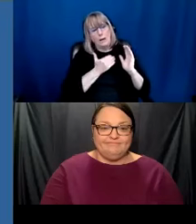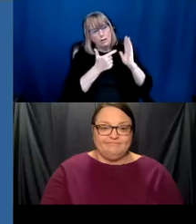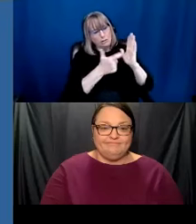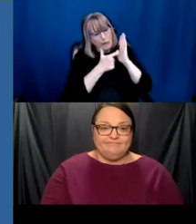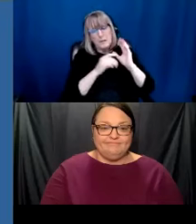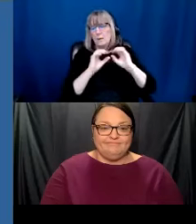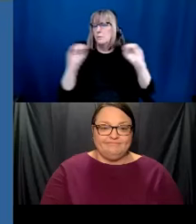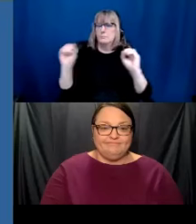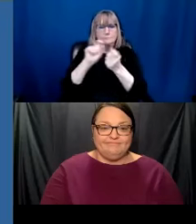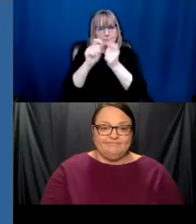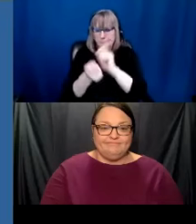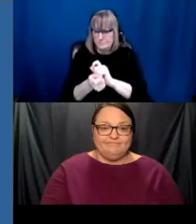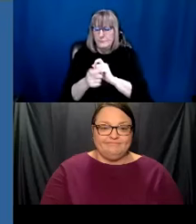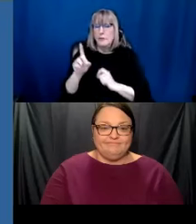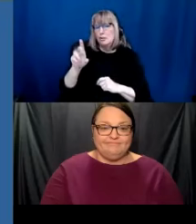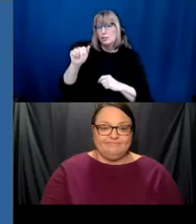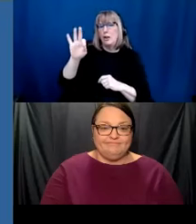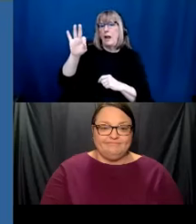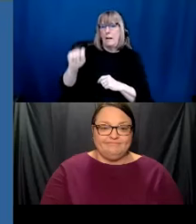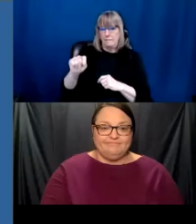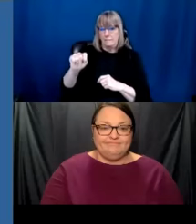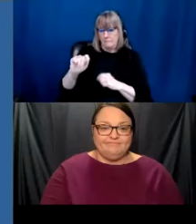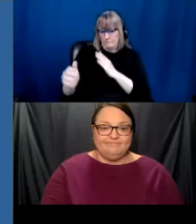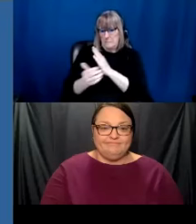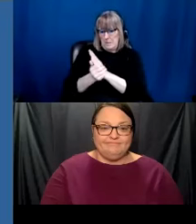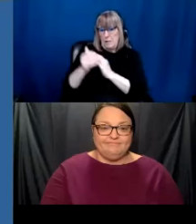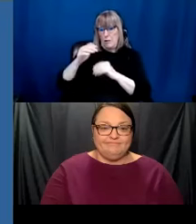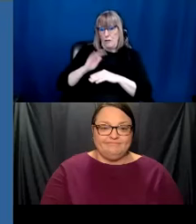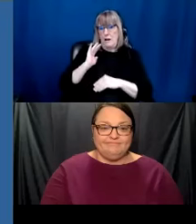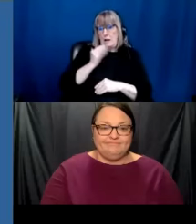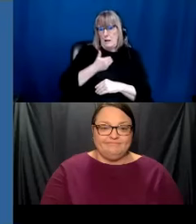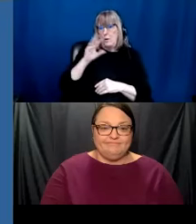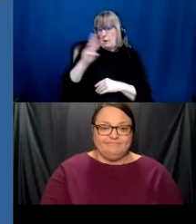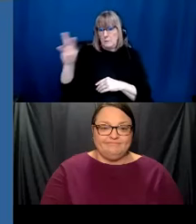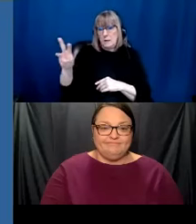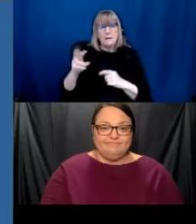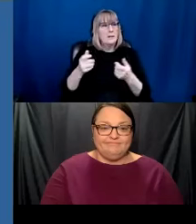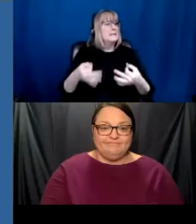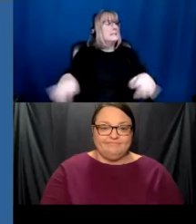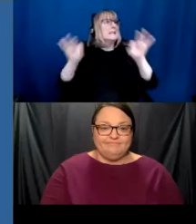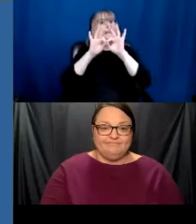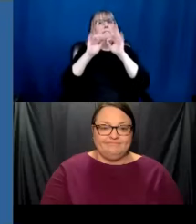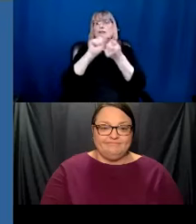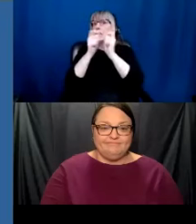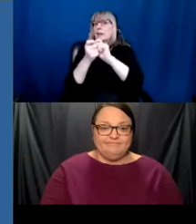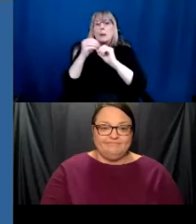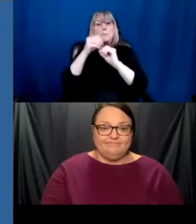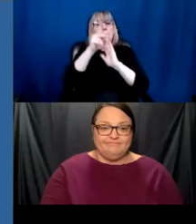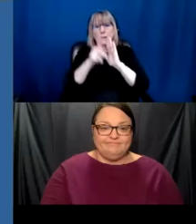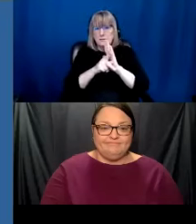draft amended CPP that is on our website, the significant changes in policy are highlighted in